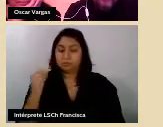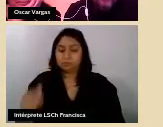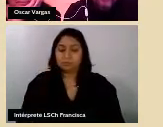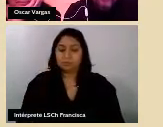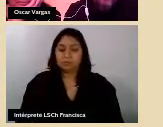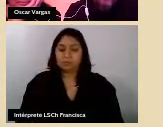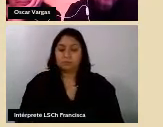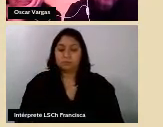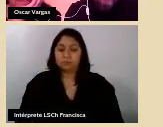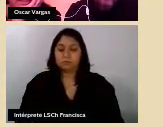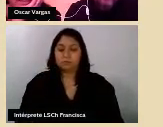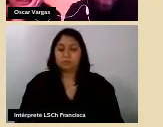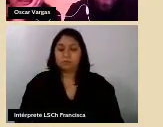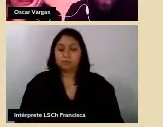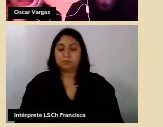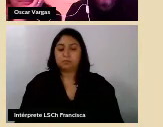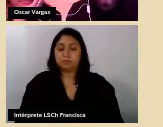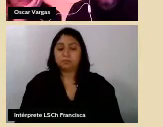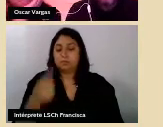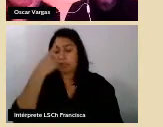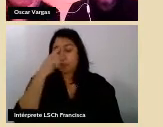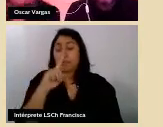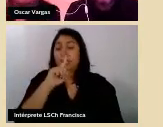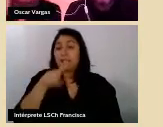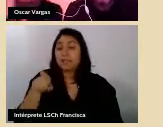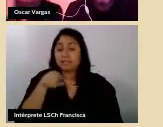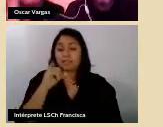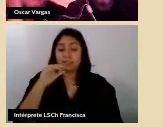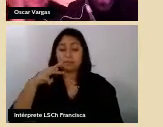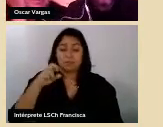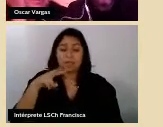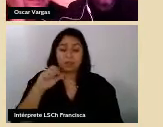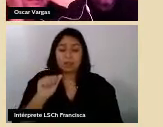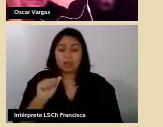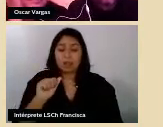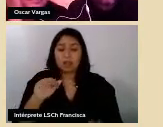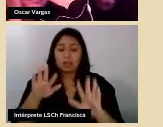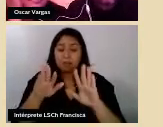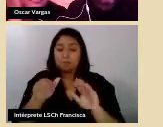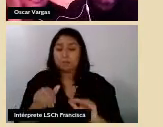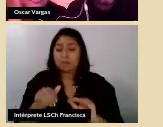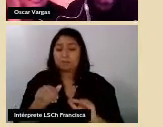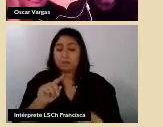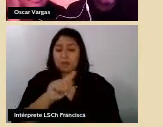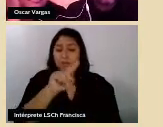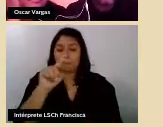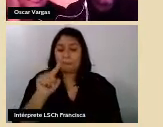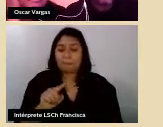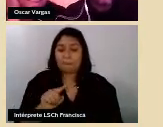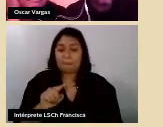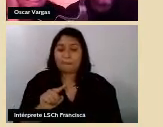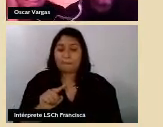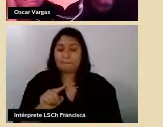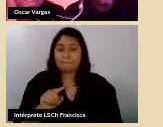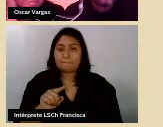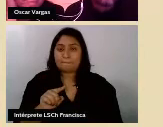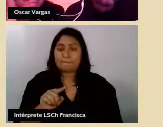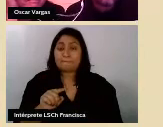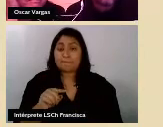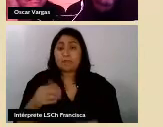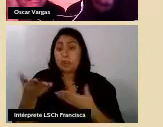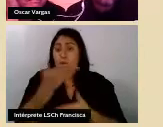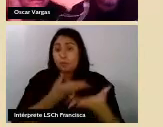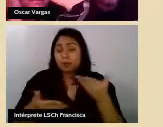Para Jimena también la misma pregunta, sino me gustaría que pudiese compartir su experiencia también en esta